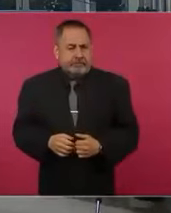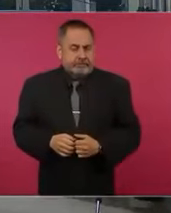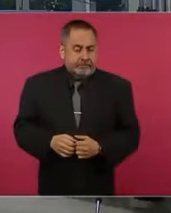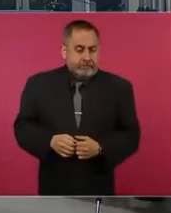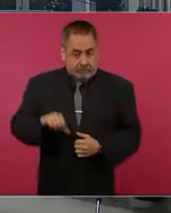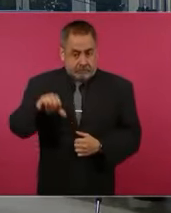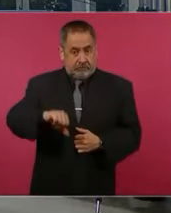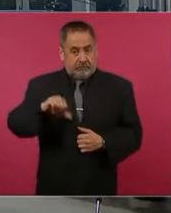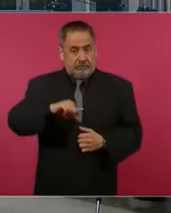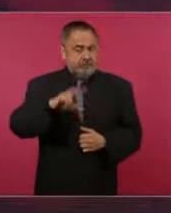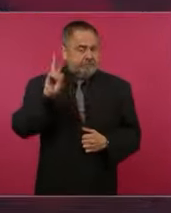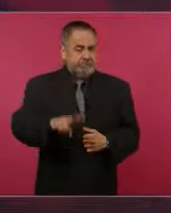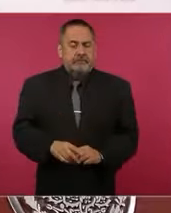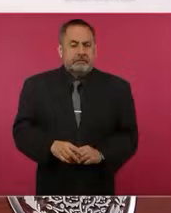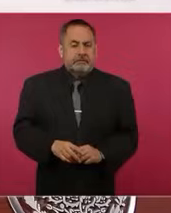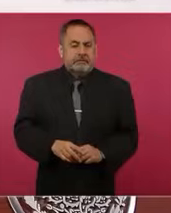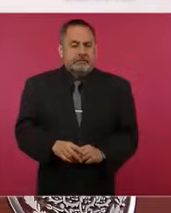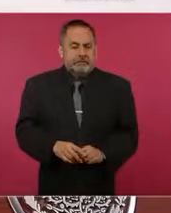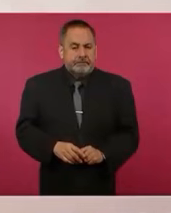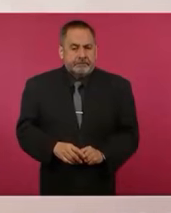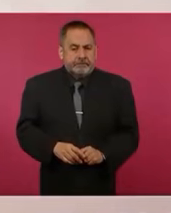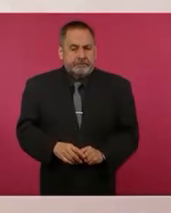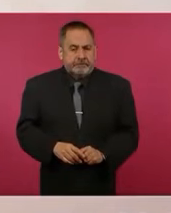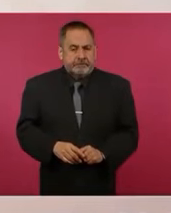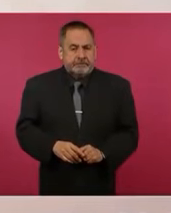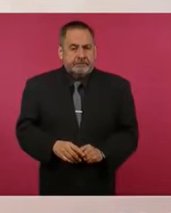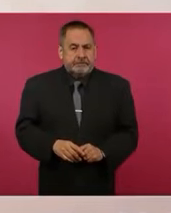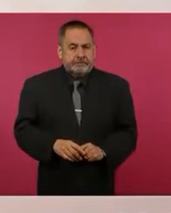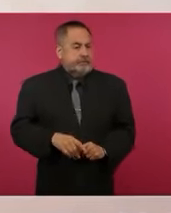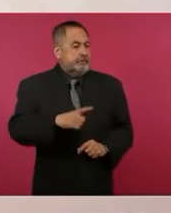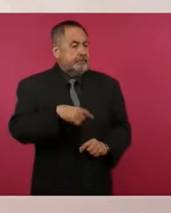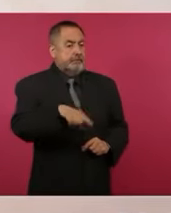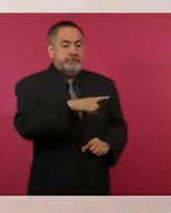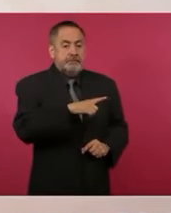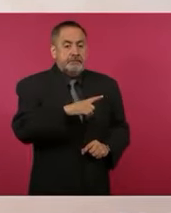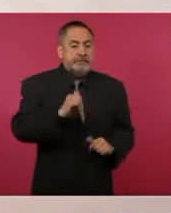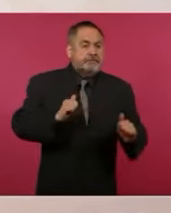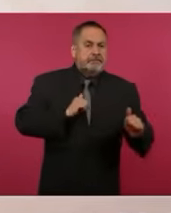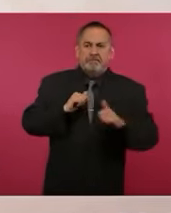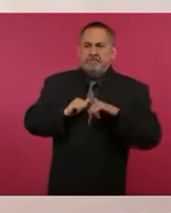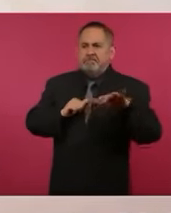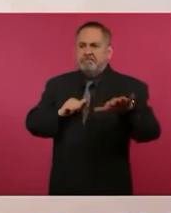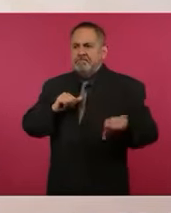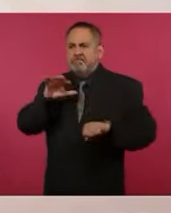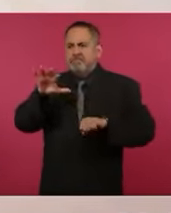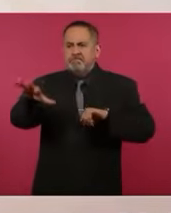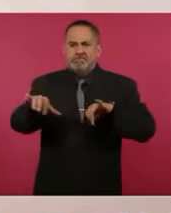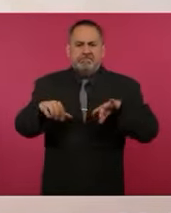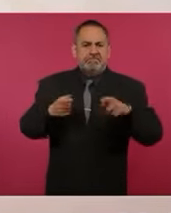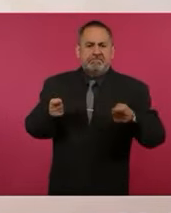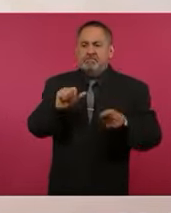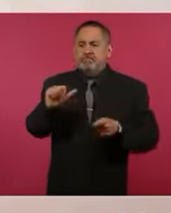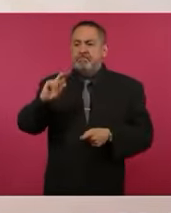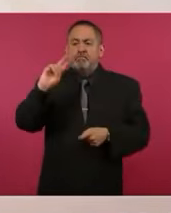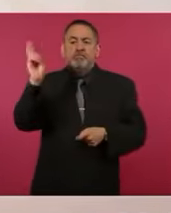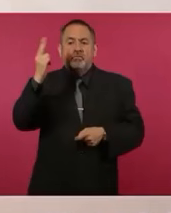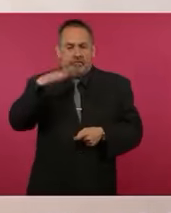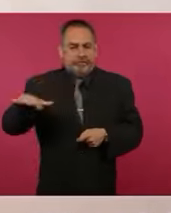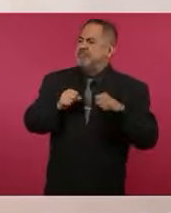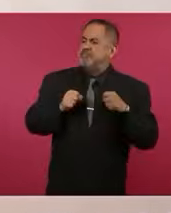lo que sucede. Se apoderaron de las universidades públicas, no de